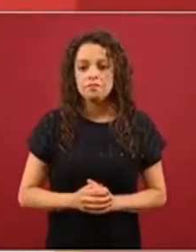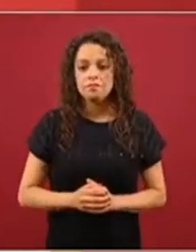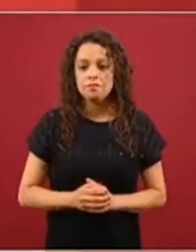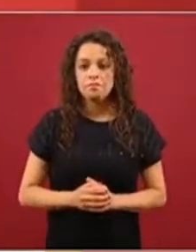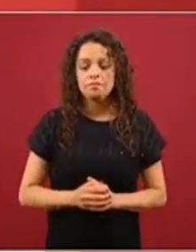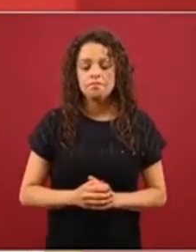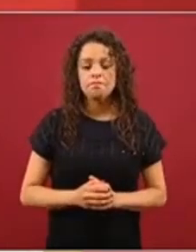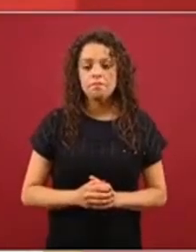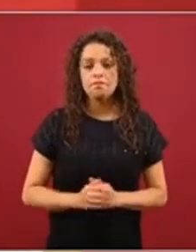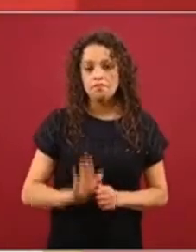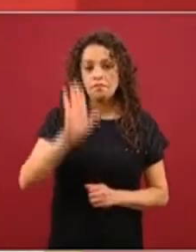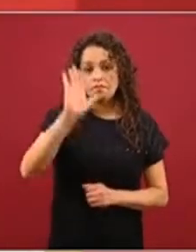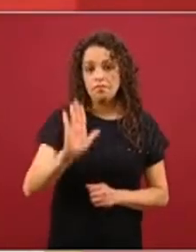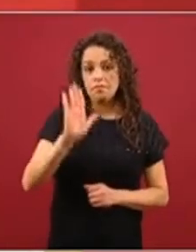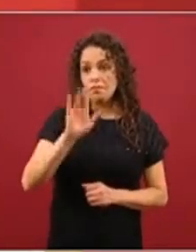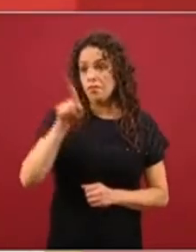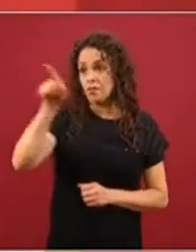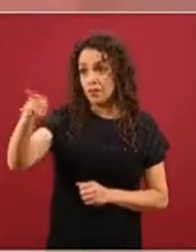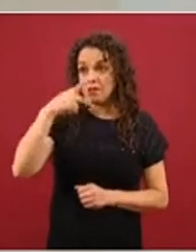una falta de respeto para la población.